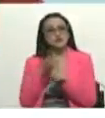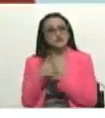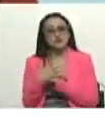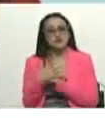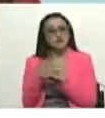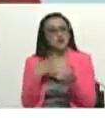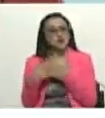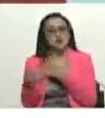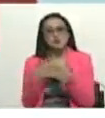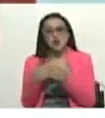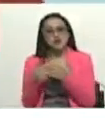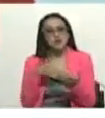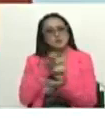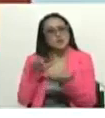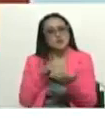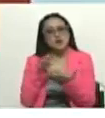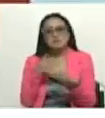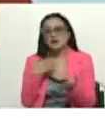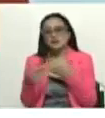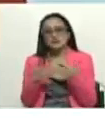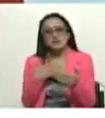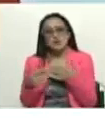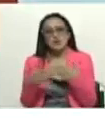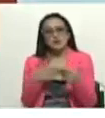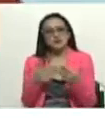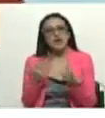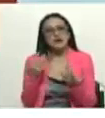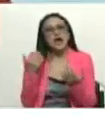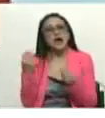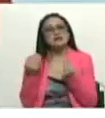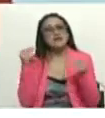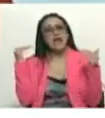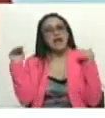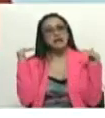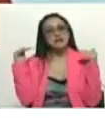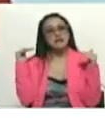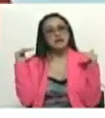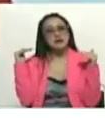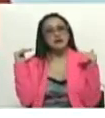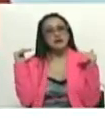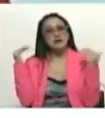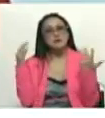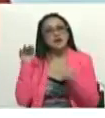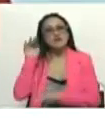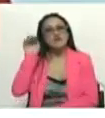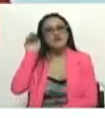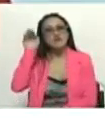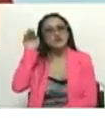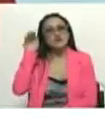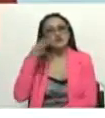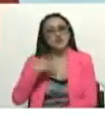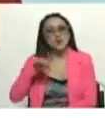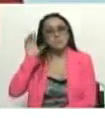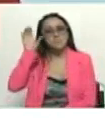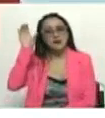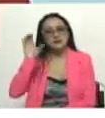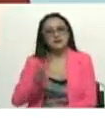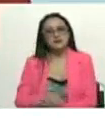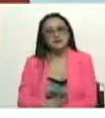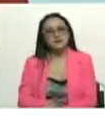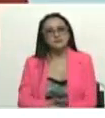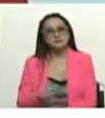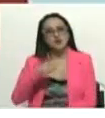que no importa la coyuntura, construyen la épica para educar al futuro de nuestra patria. Y